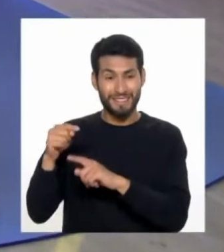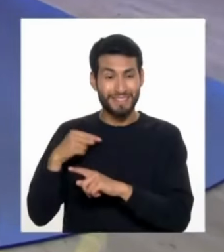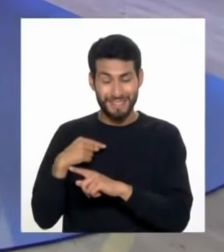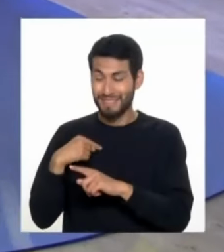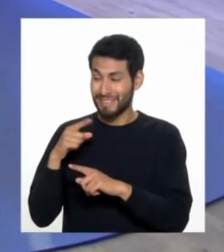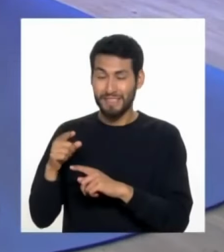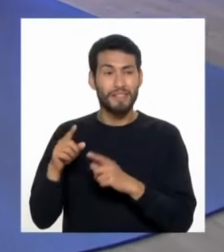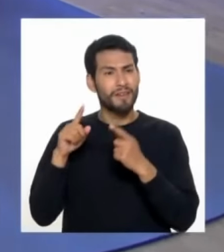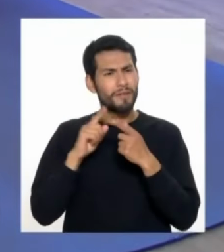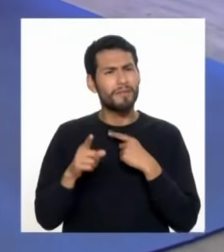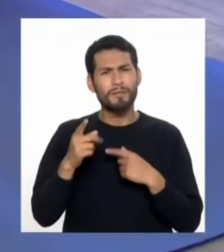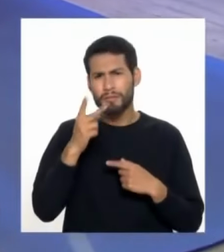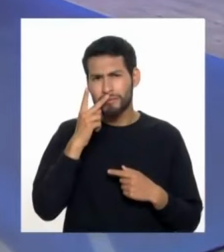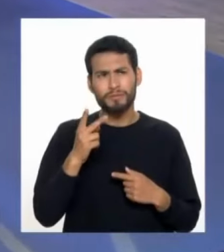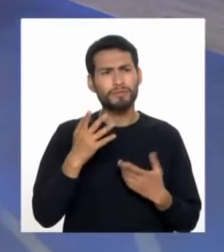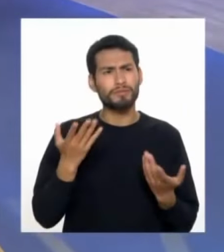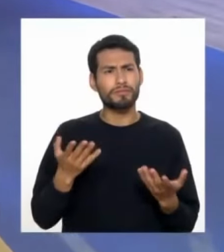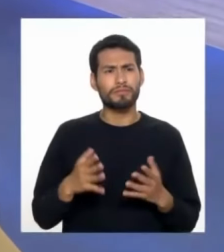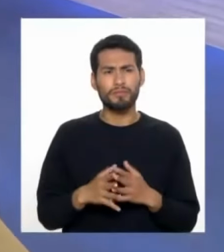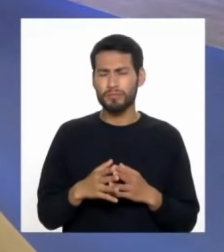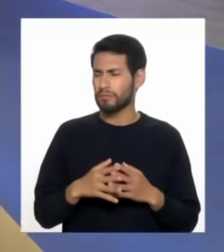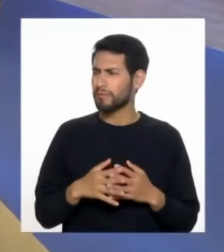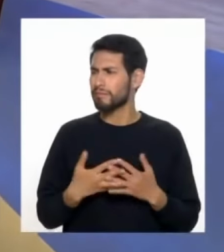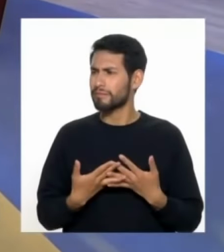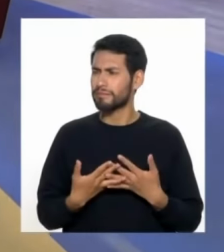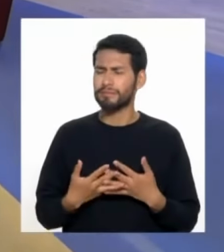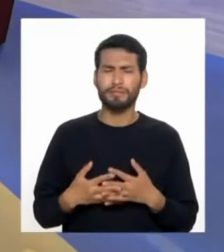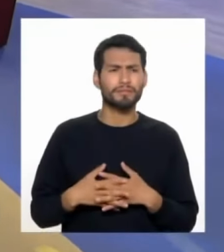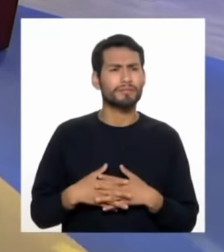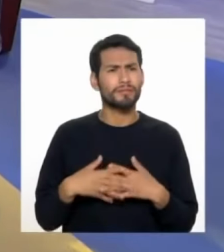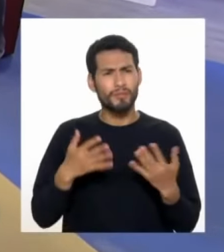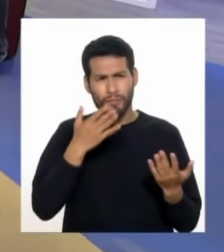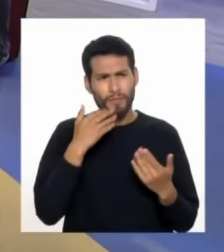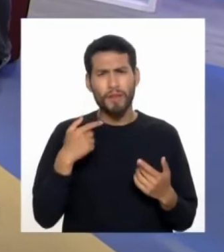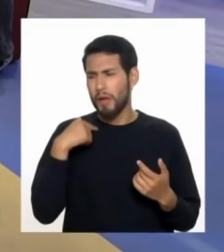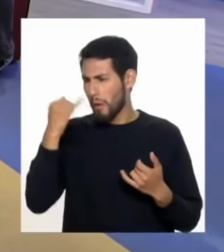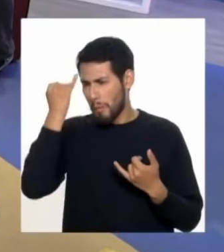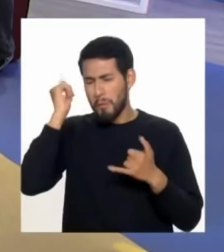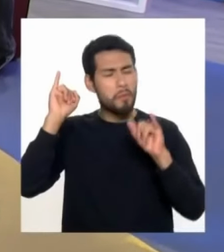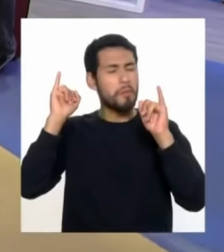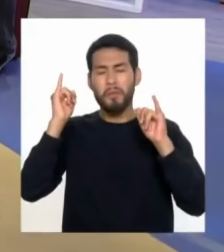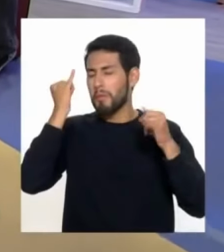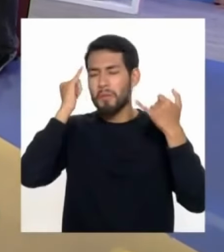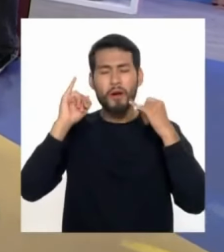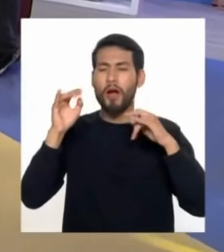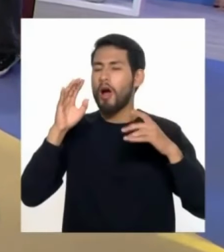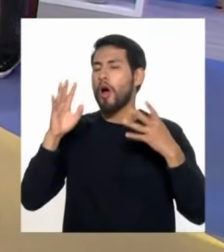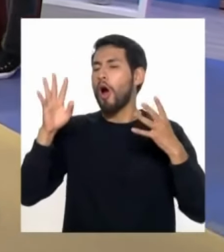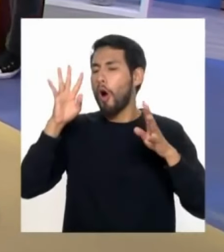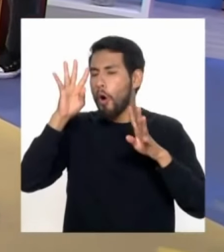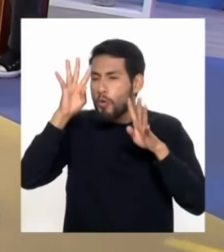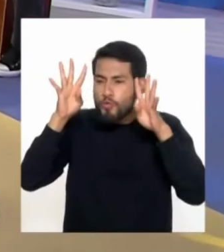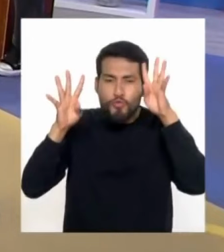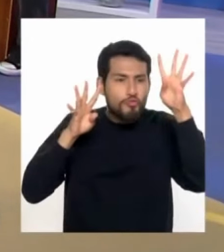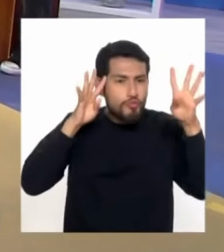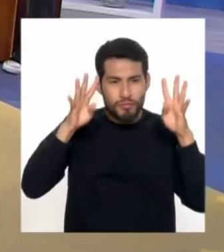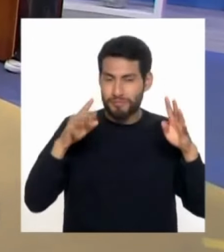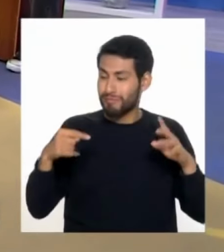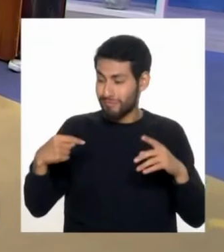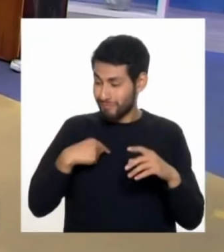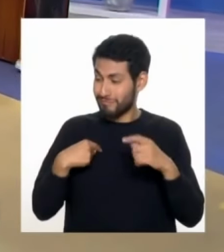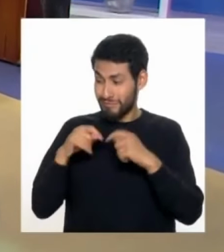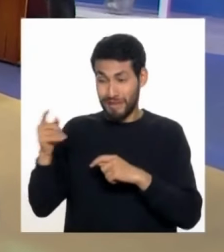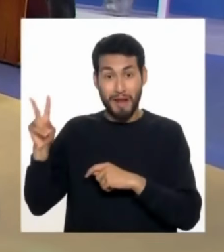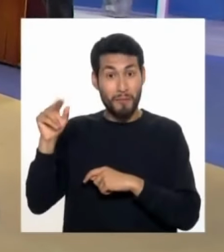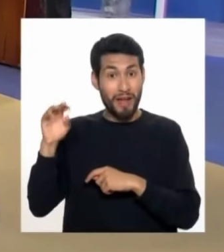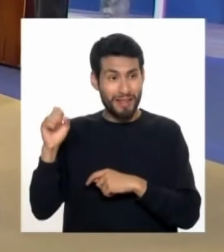Ahí sí. Claro. Pero, ¿qué les parece si hacemos una lo que nos una improvisación. Una improvisación. Yeah. Hagamos lo que nos sale. Yo los acompaño, la Vanesita